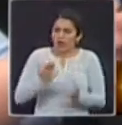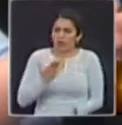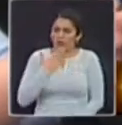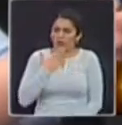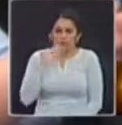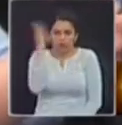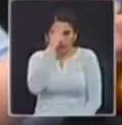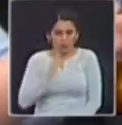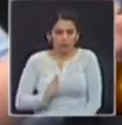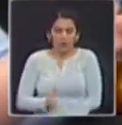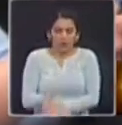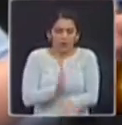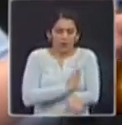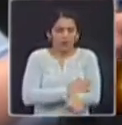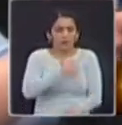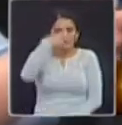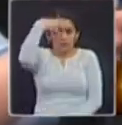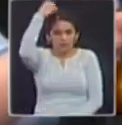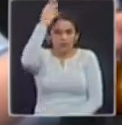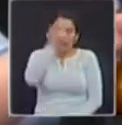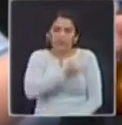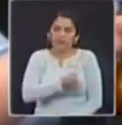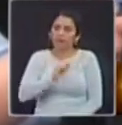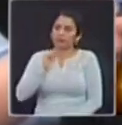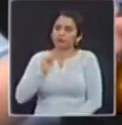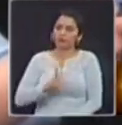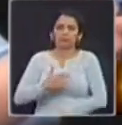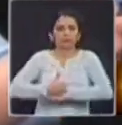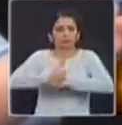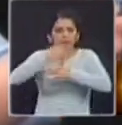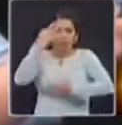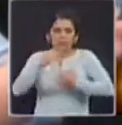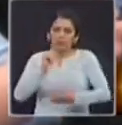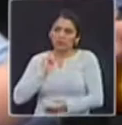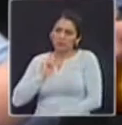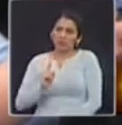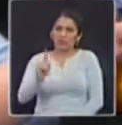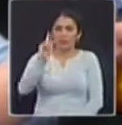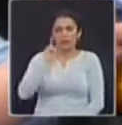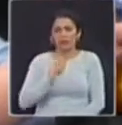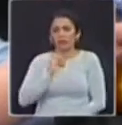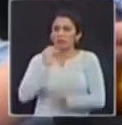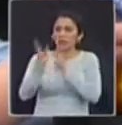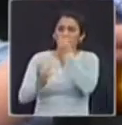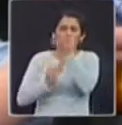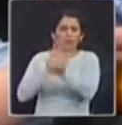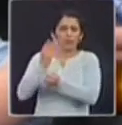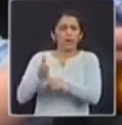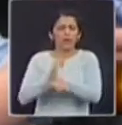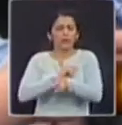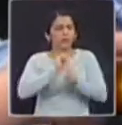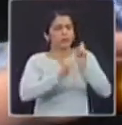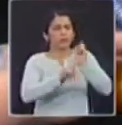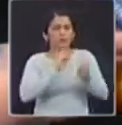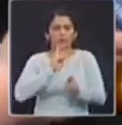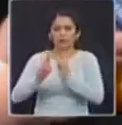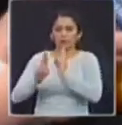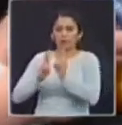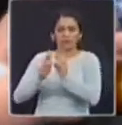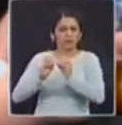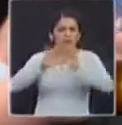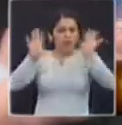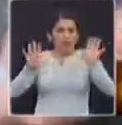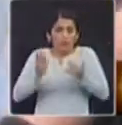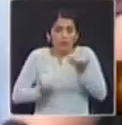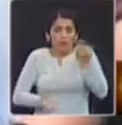ha colaborado con la justicia, ha participado en todas las diligencias judiciales, estuvo rindiendo su versión y jamás ha